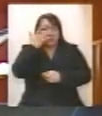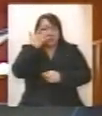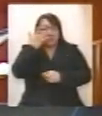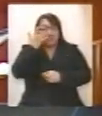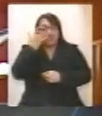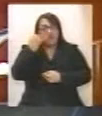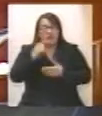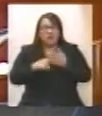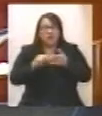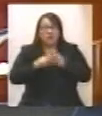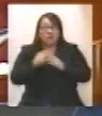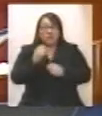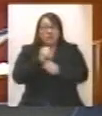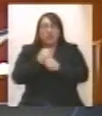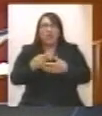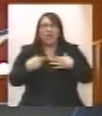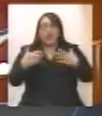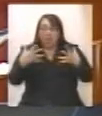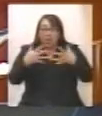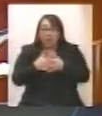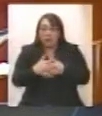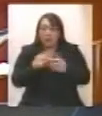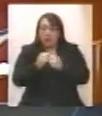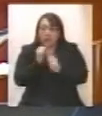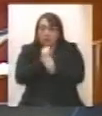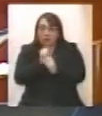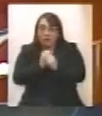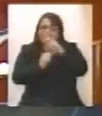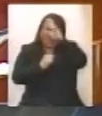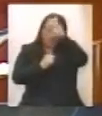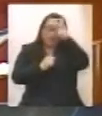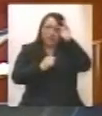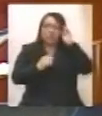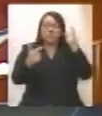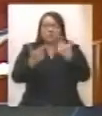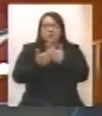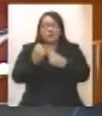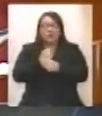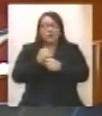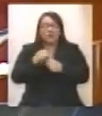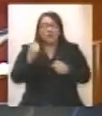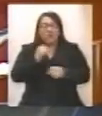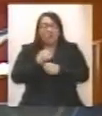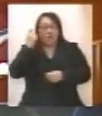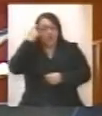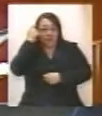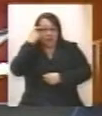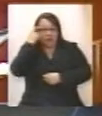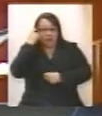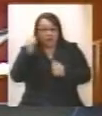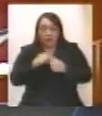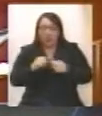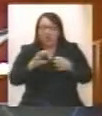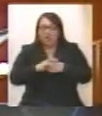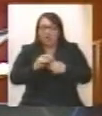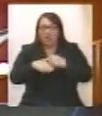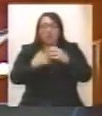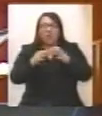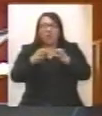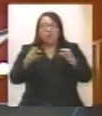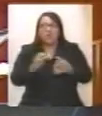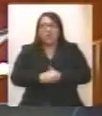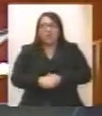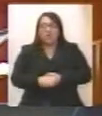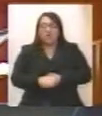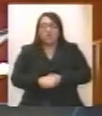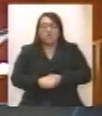se fortalecerá la estrategia que combina la acción armada con trabajo de inteligencia, la alianza con la población